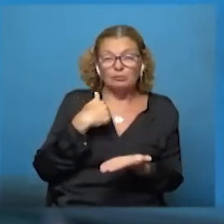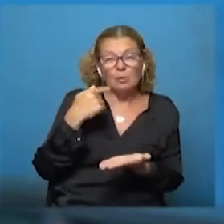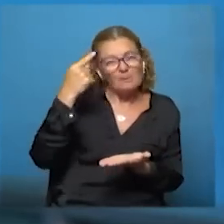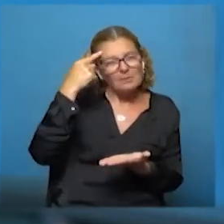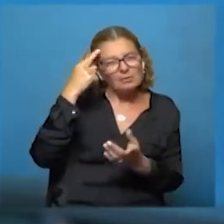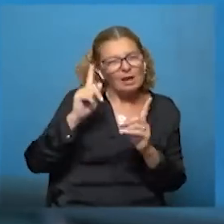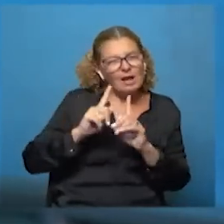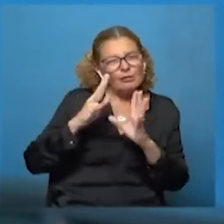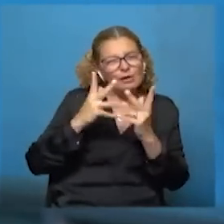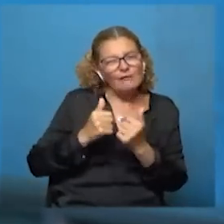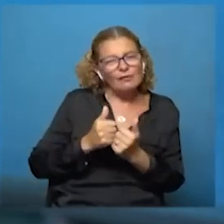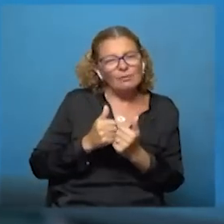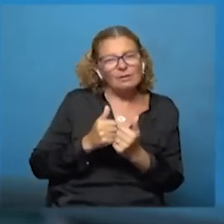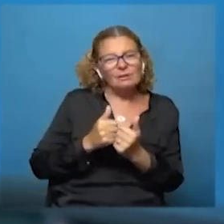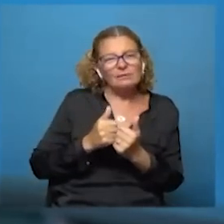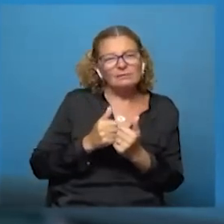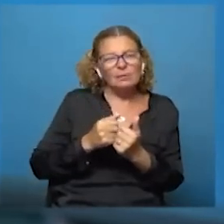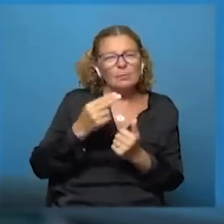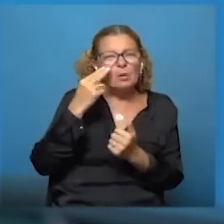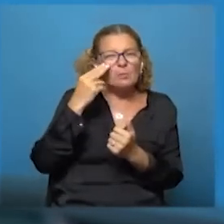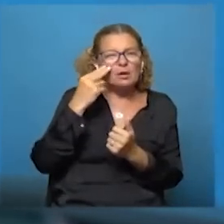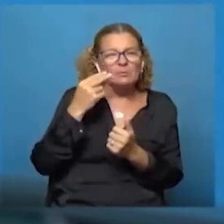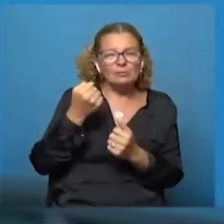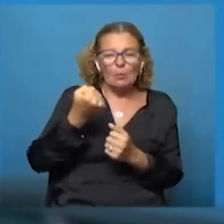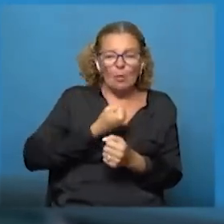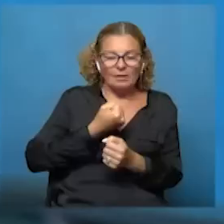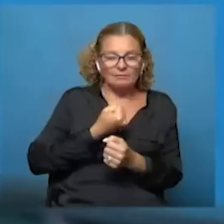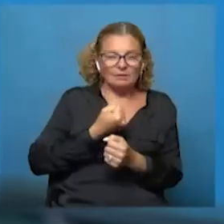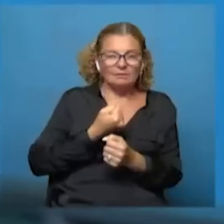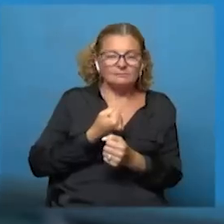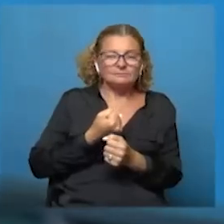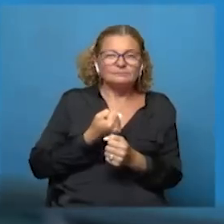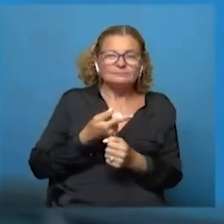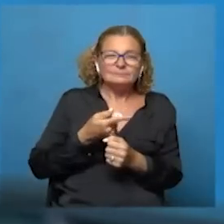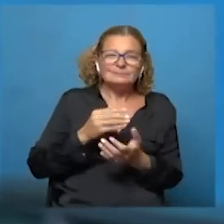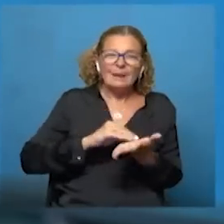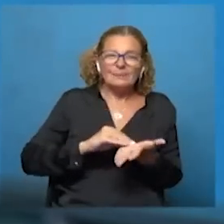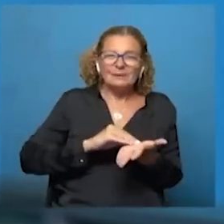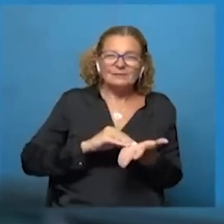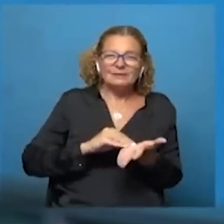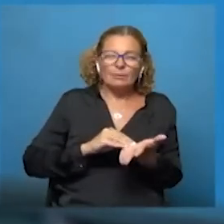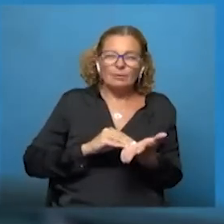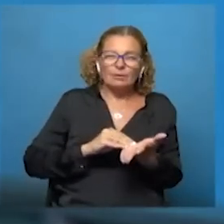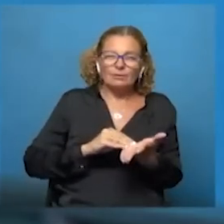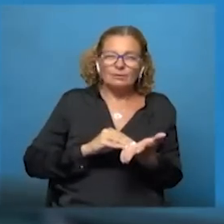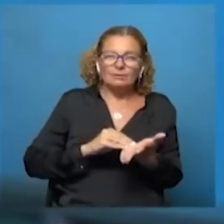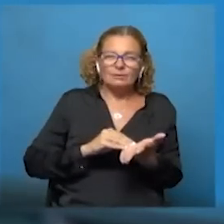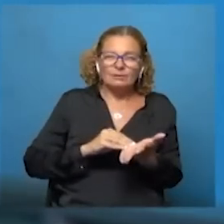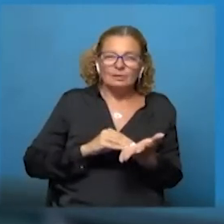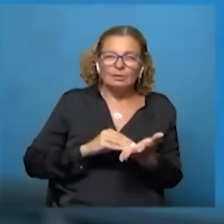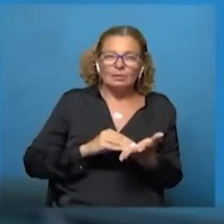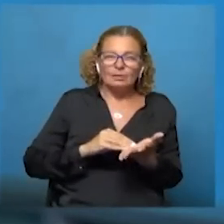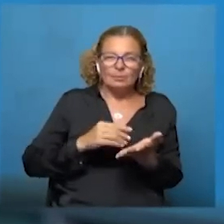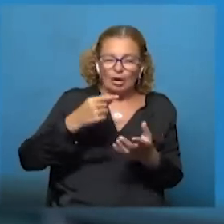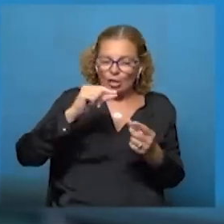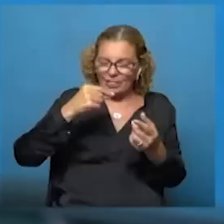de alguna manera como el problema son los homicidios esta administración se entrampó como se entrampaba el anterior